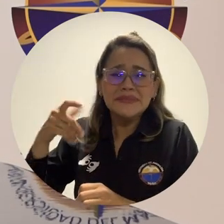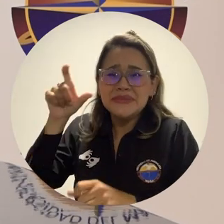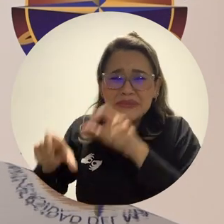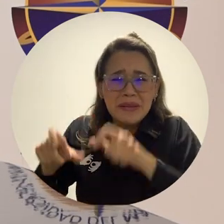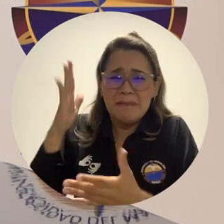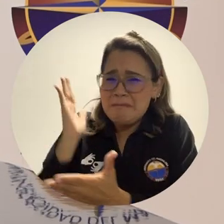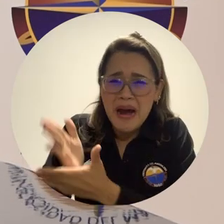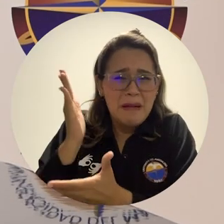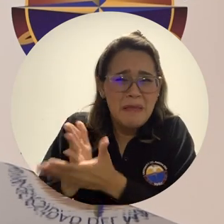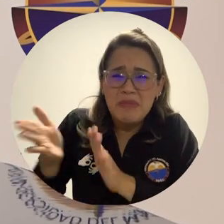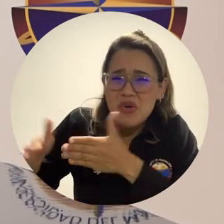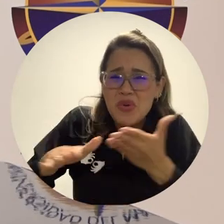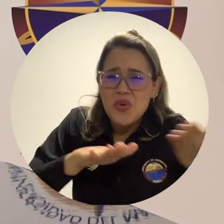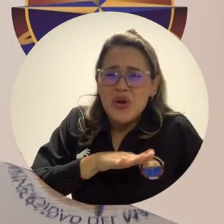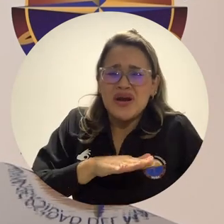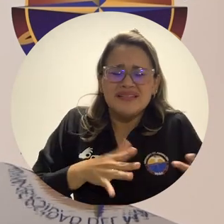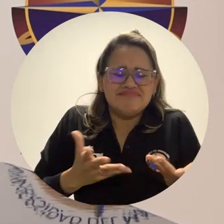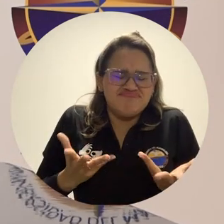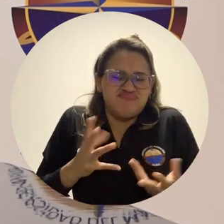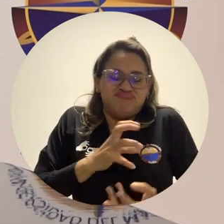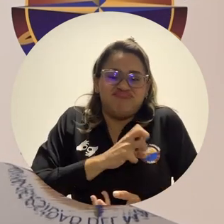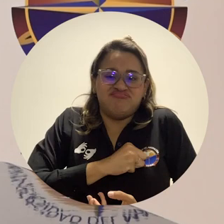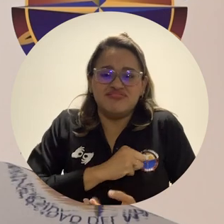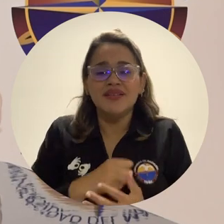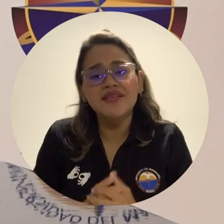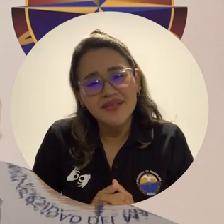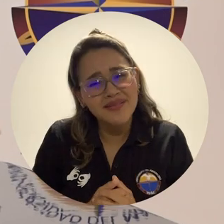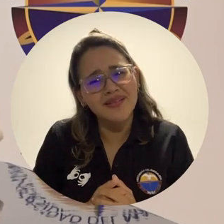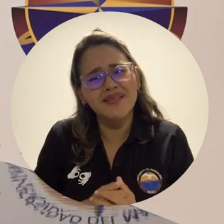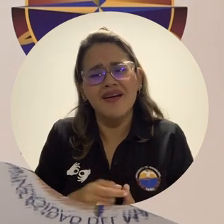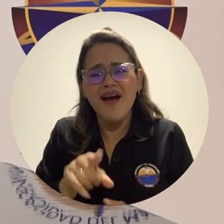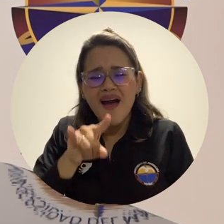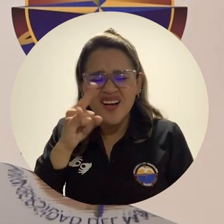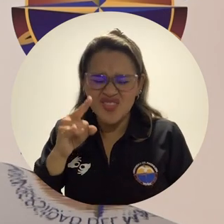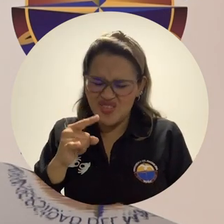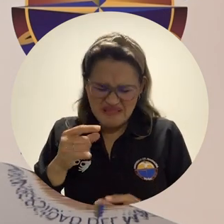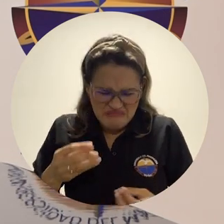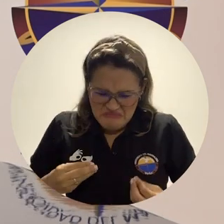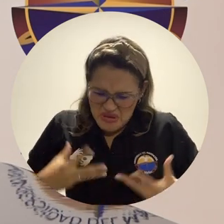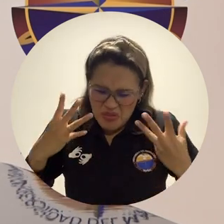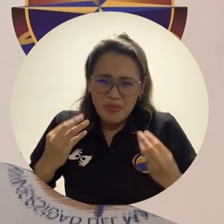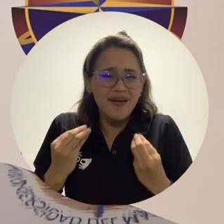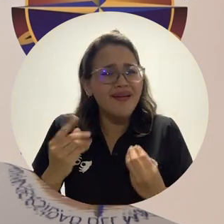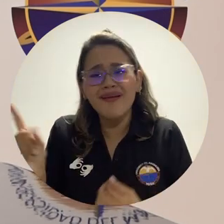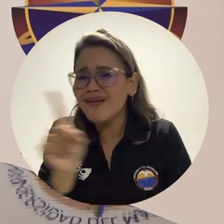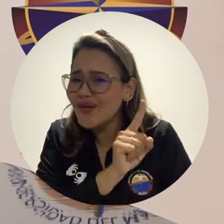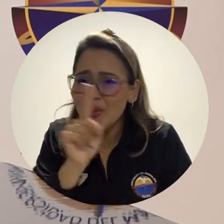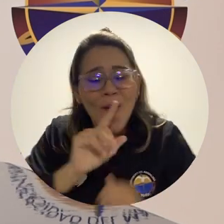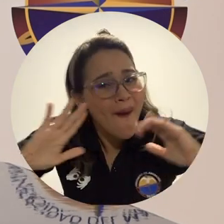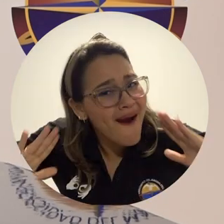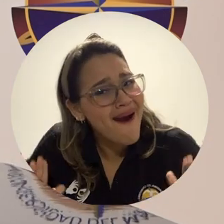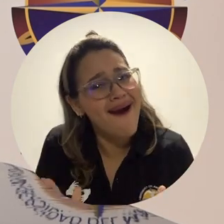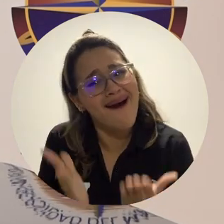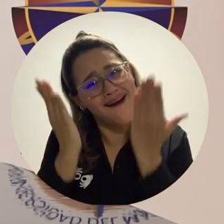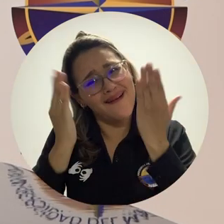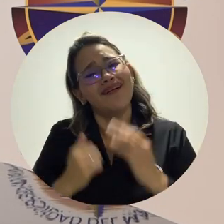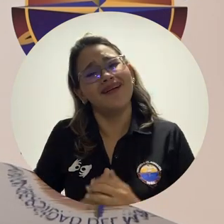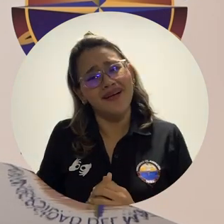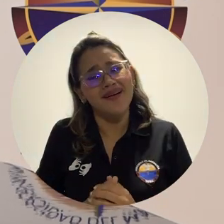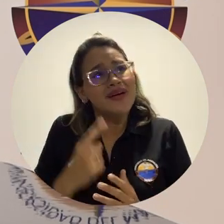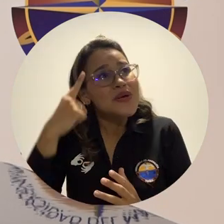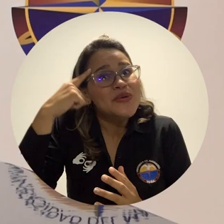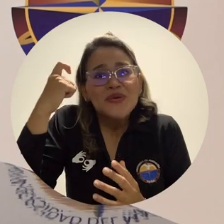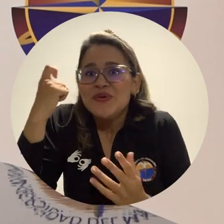pandemia porque no existía una vacuna. Hoy tenemos la vacuna. No importa el problema que se tenga, nada es tan grave como para renunciar a la